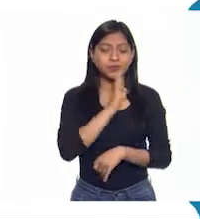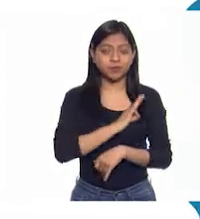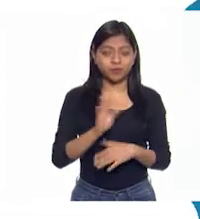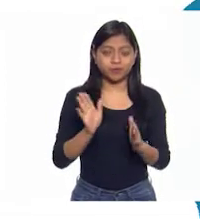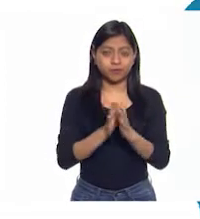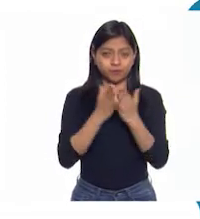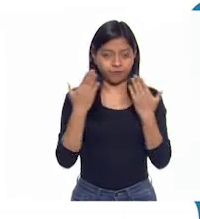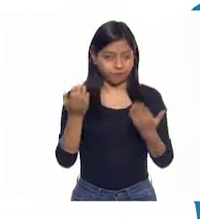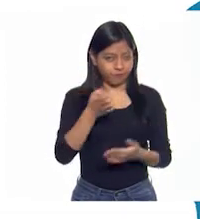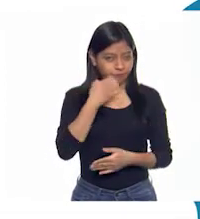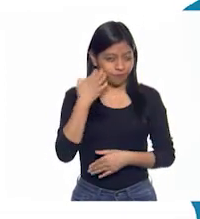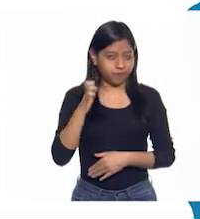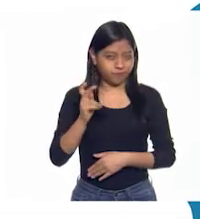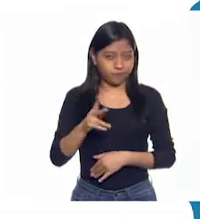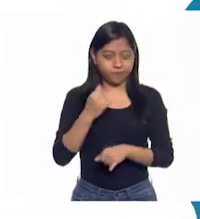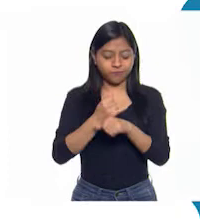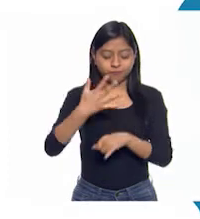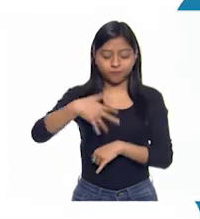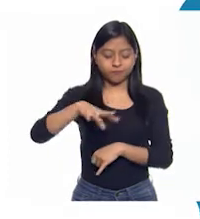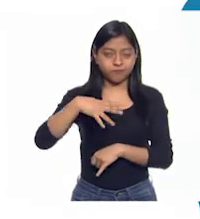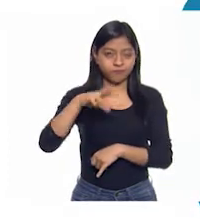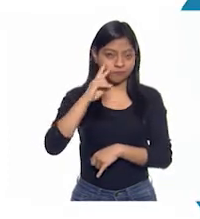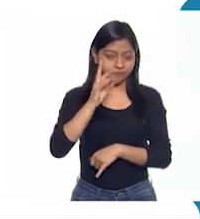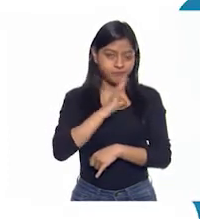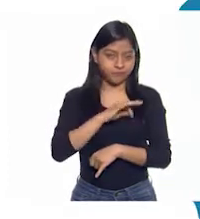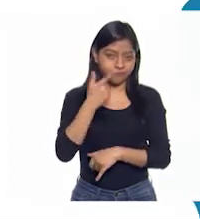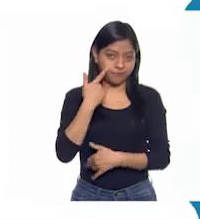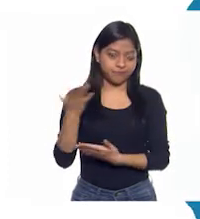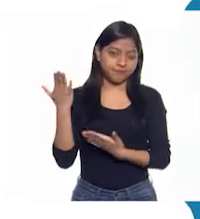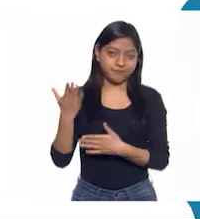los libros de texto en la página